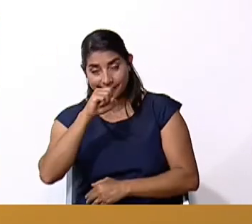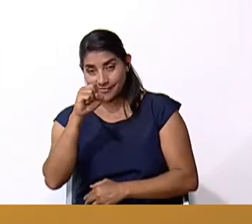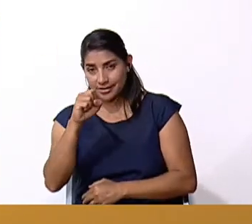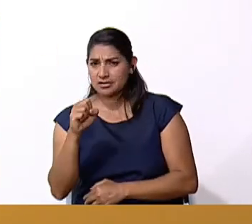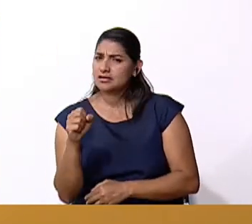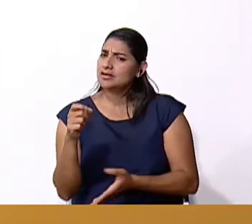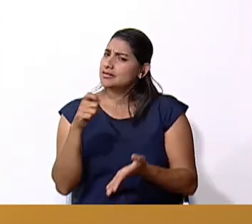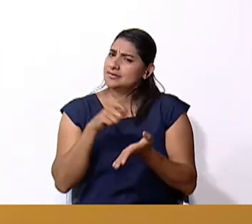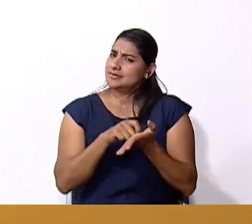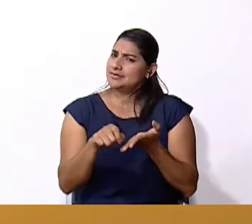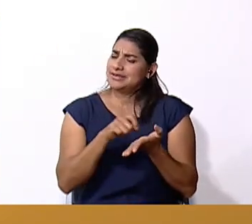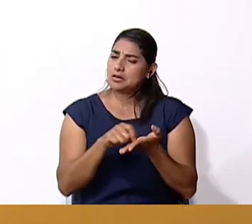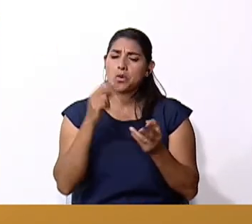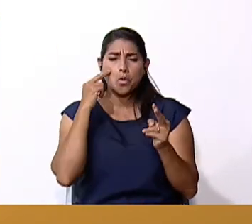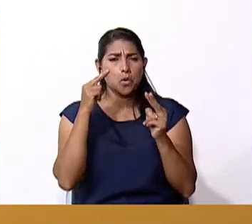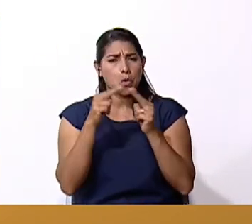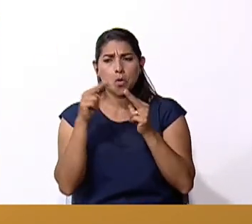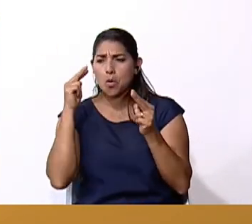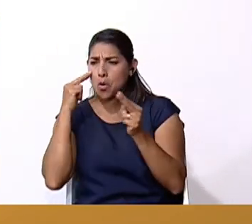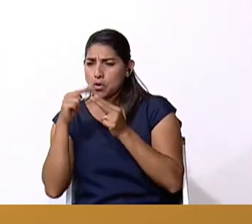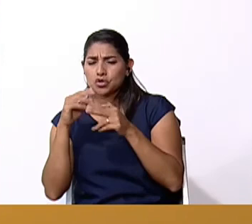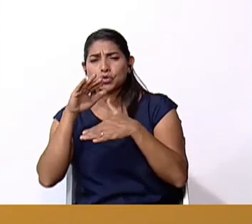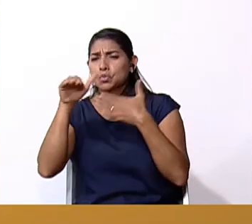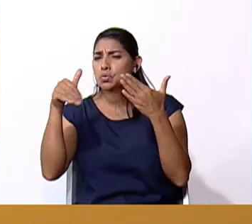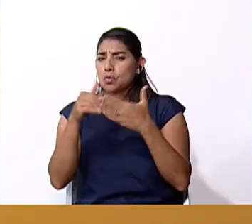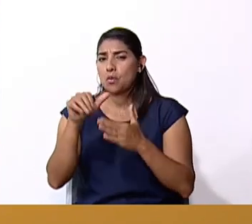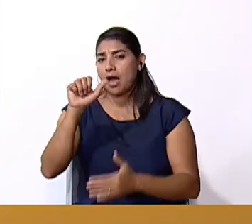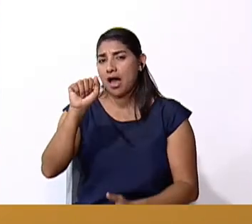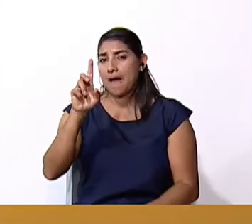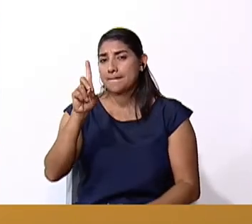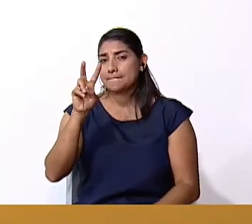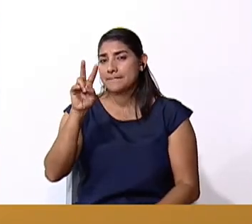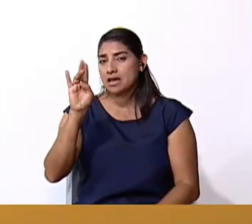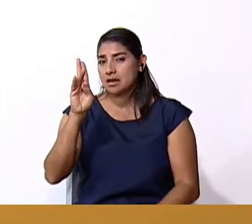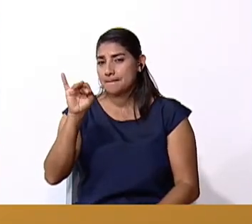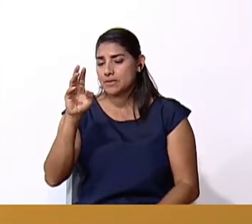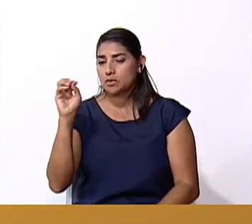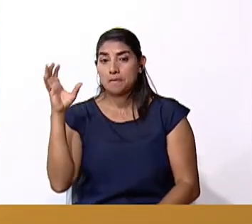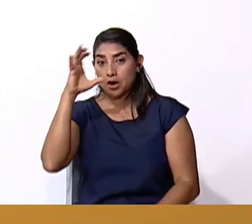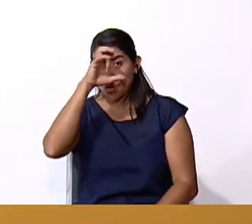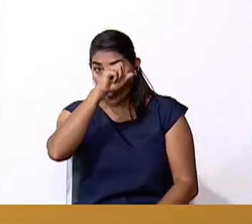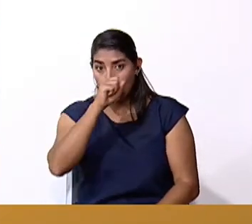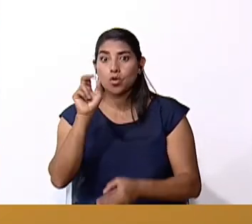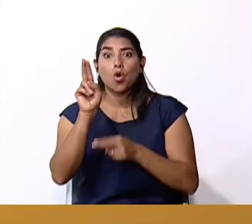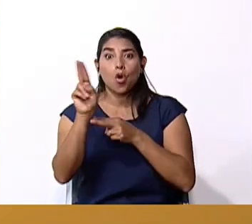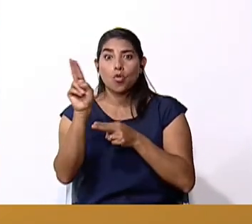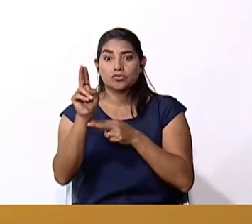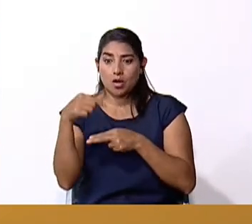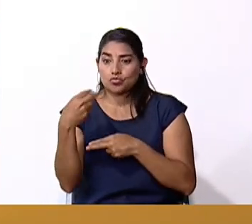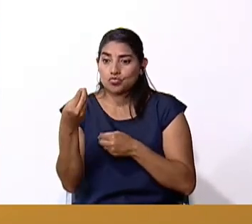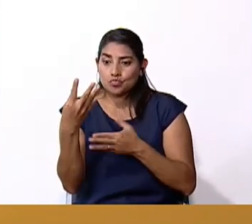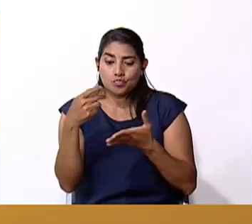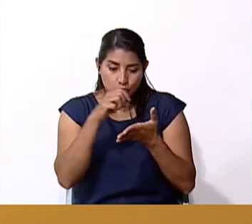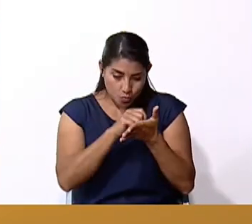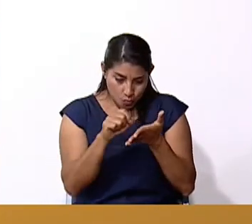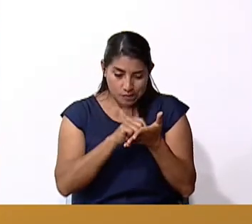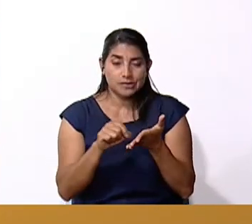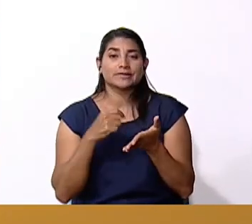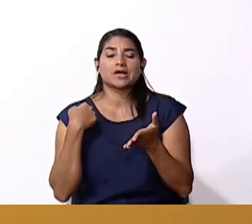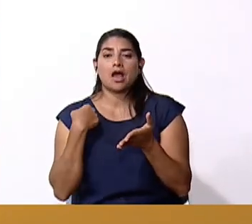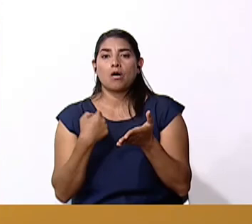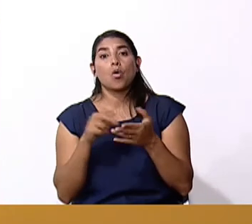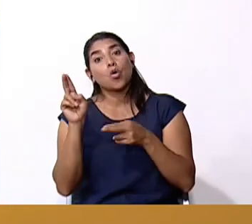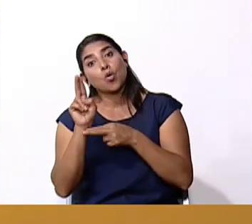hace falta conocer el término adverbio para darnos cuenta que lo utilizamos en nuestros textos, que